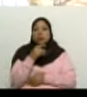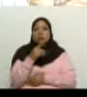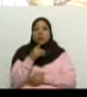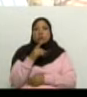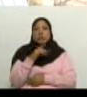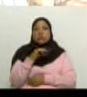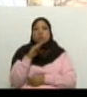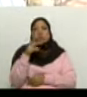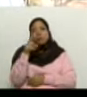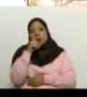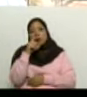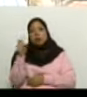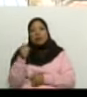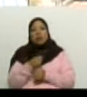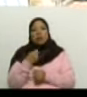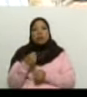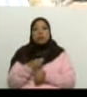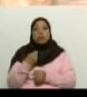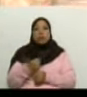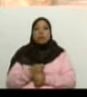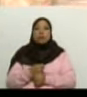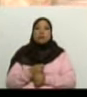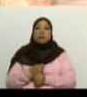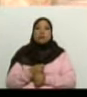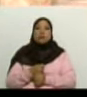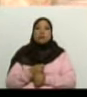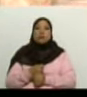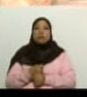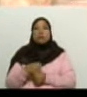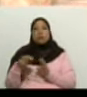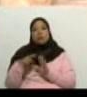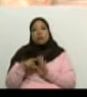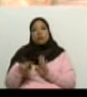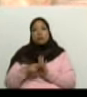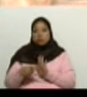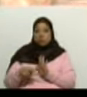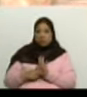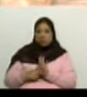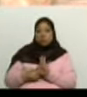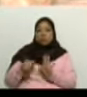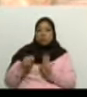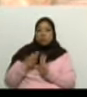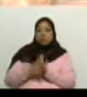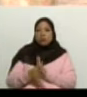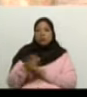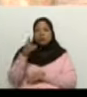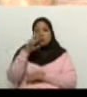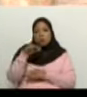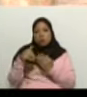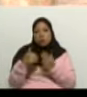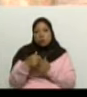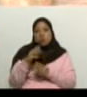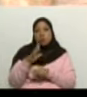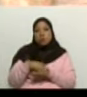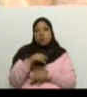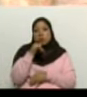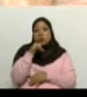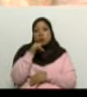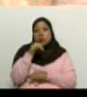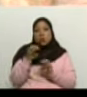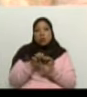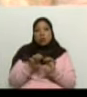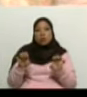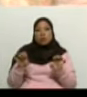Maduro da una orden y se cumple. Prácticamente lo vemos a diario, porque le ha dedicado